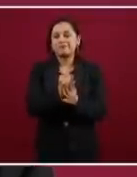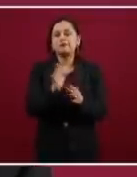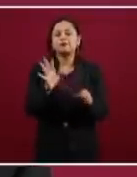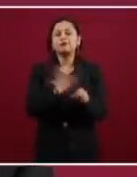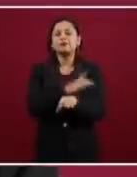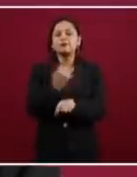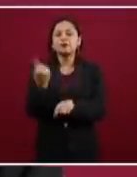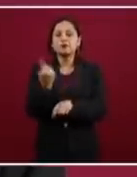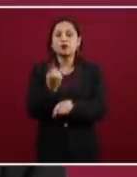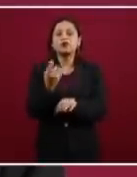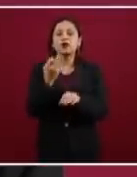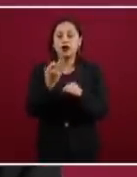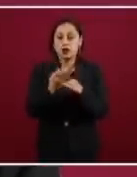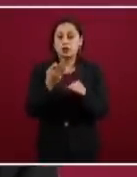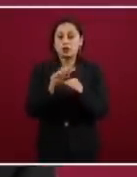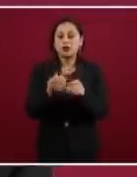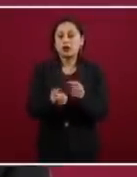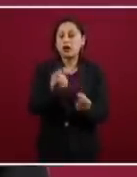amparos